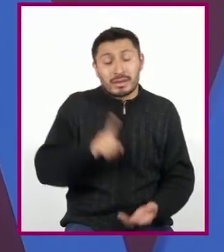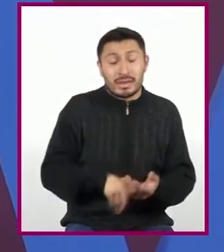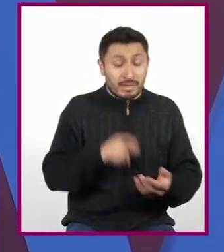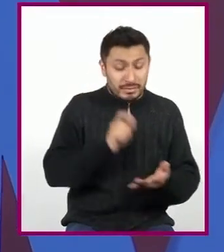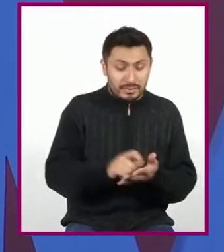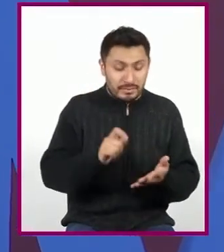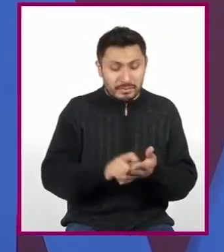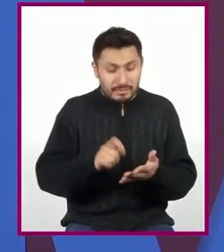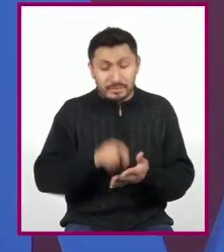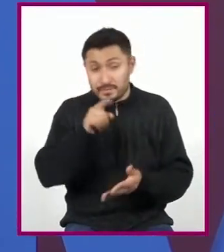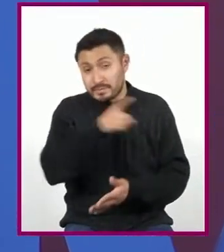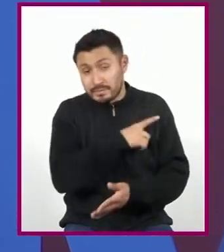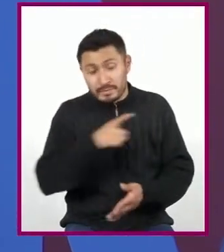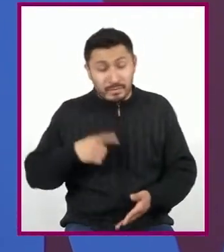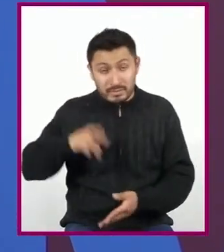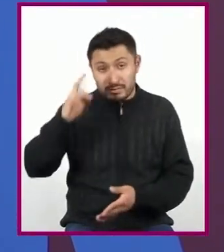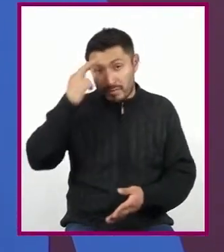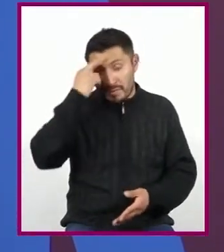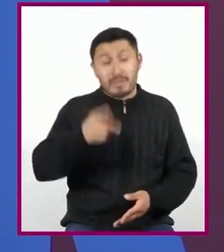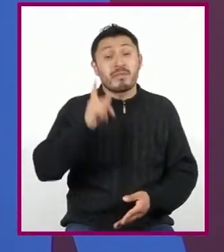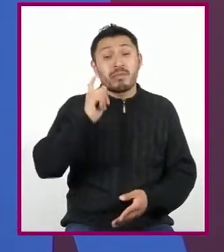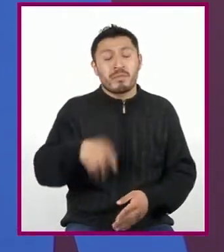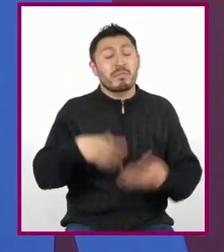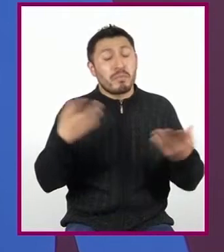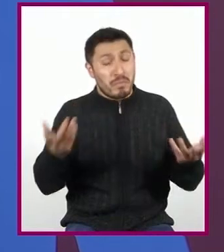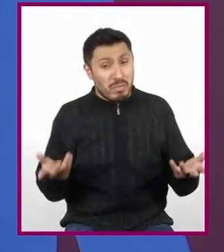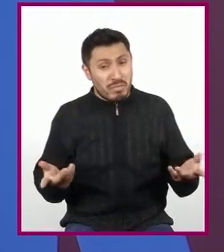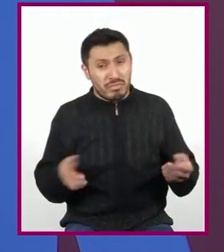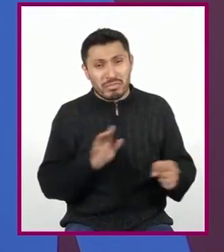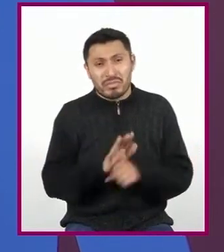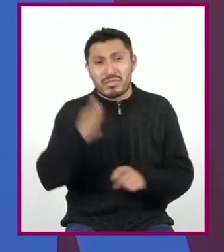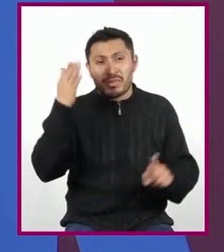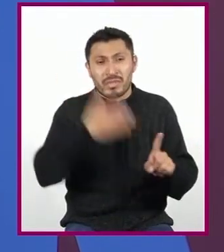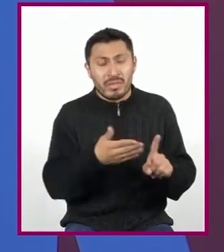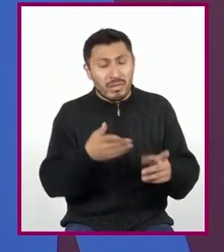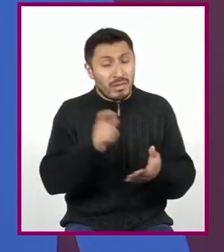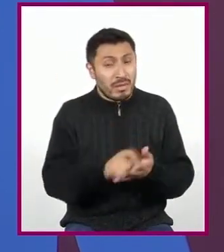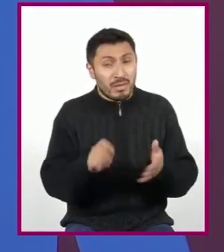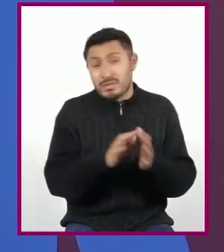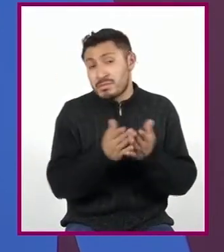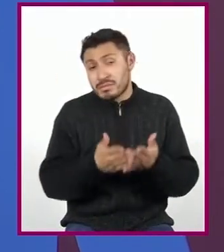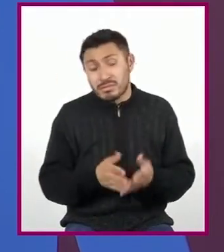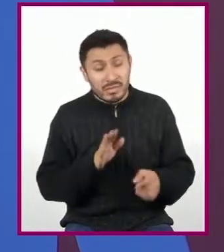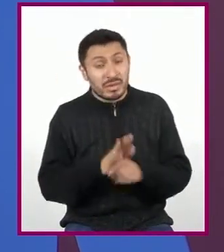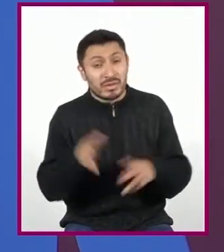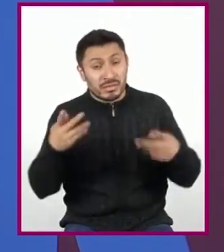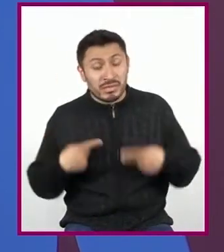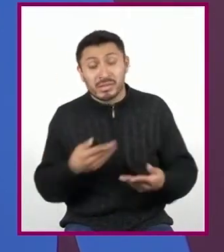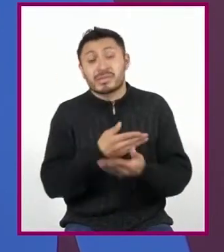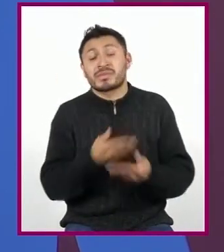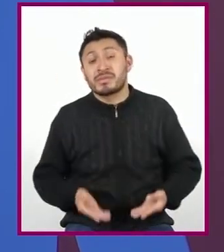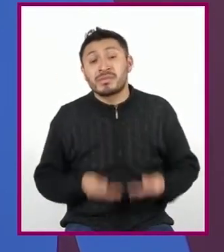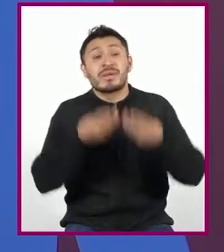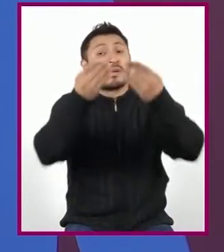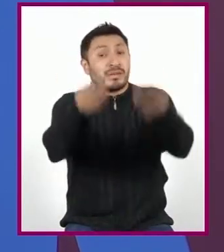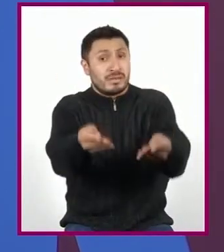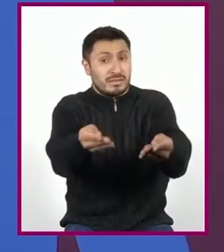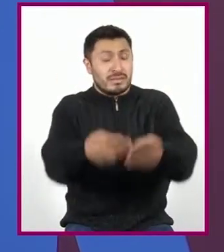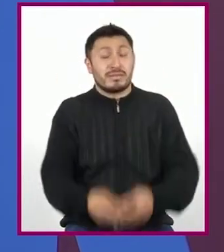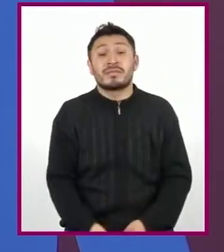La satisfacción de haber logrado que la vida de mi padre trascienda y que las nuevas generaciones